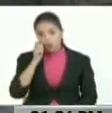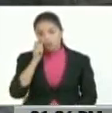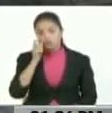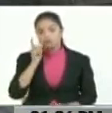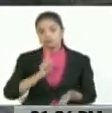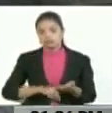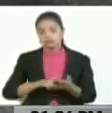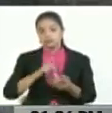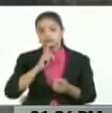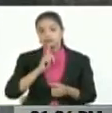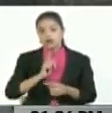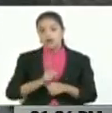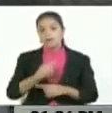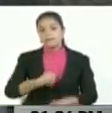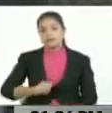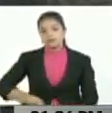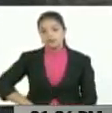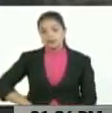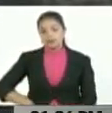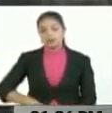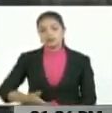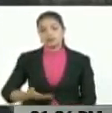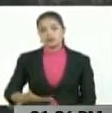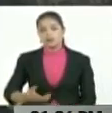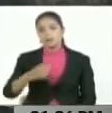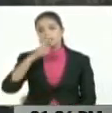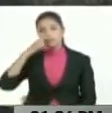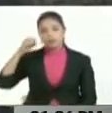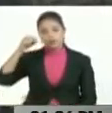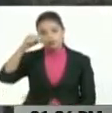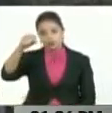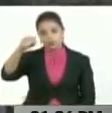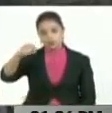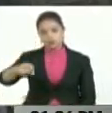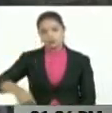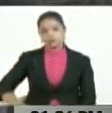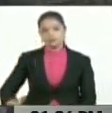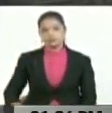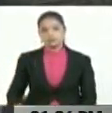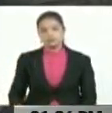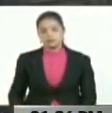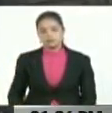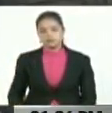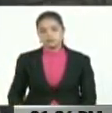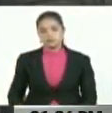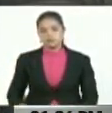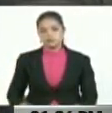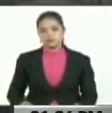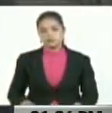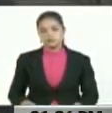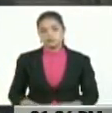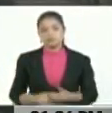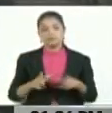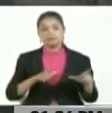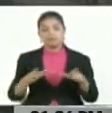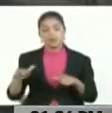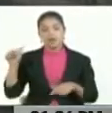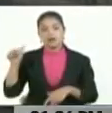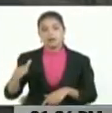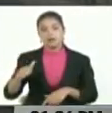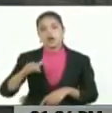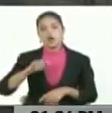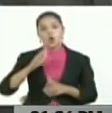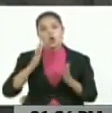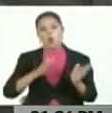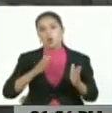cumplimiento de instrucciones de nuestro Presidente de la República, Nicolás Maduro Moro, a instalar el Estado Mayor de Orden